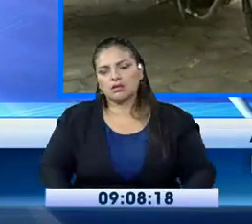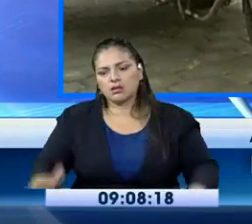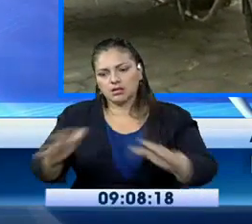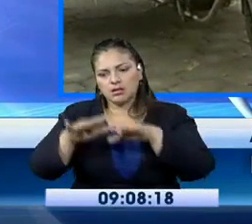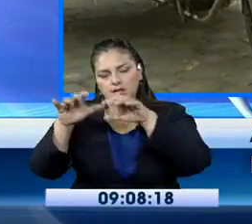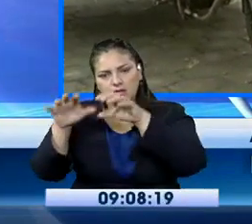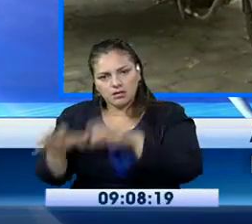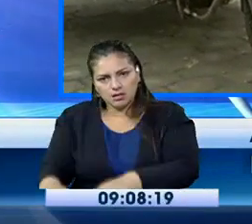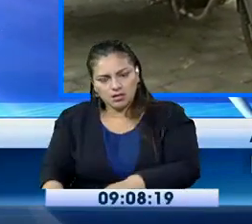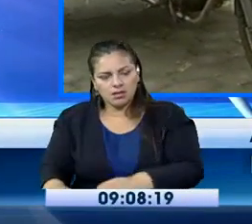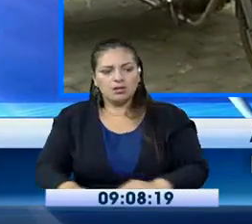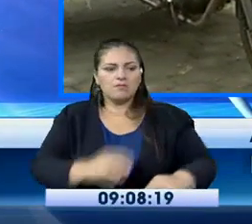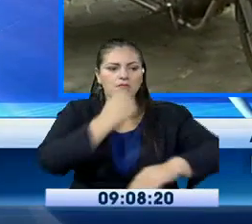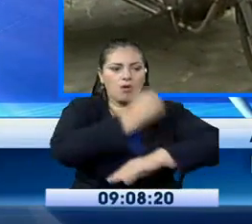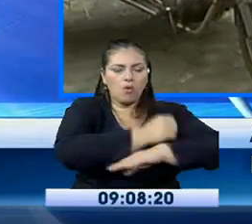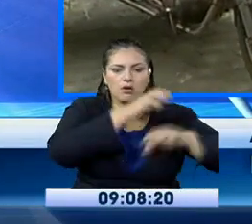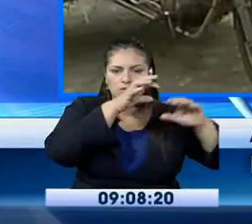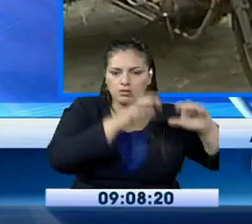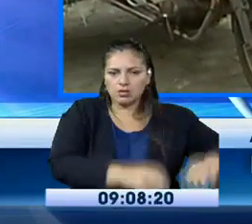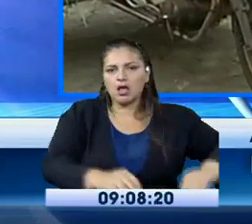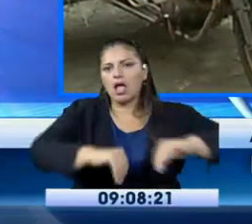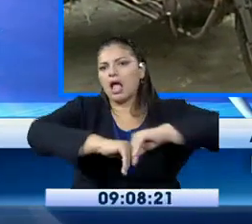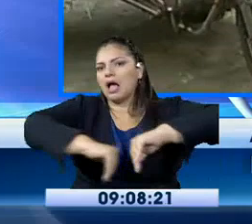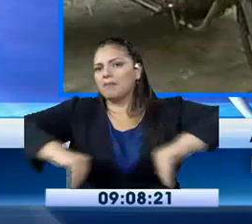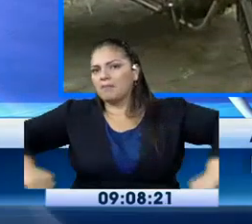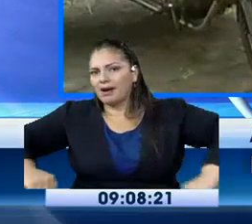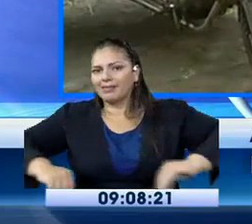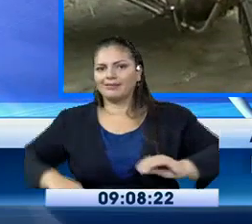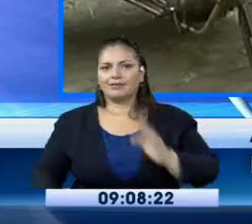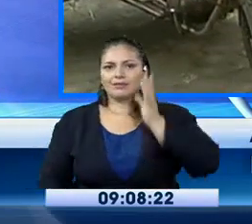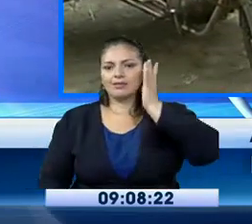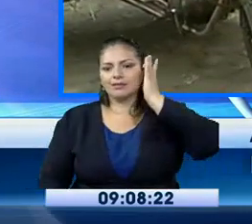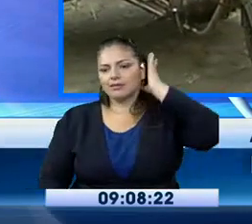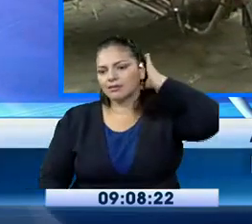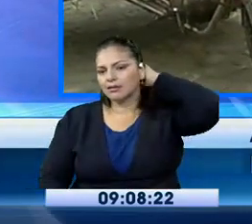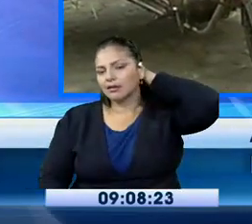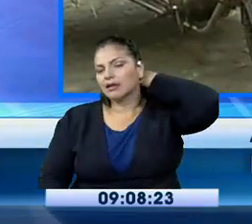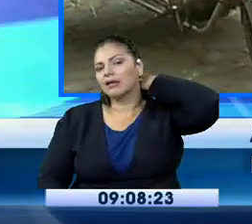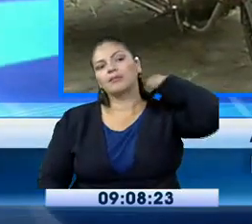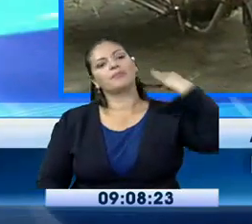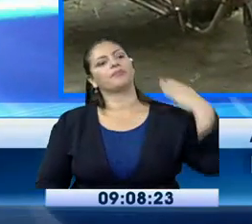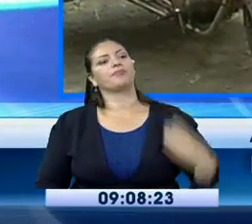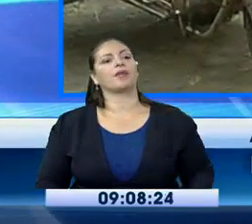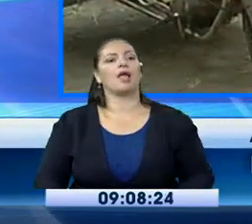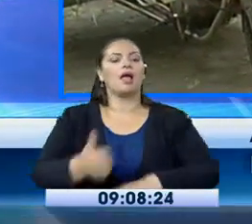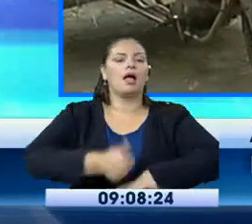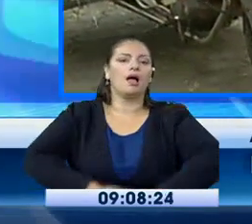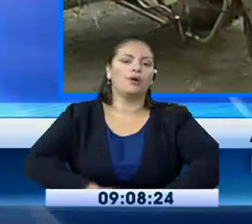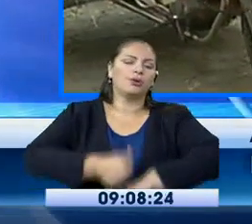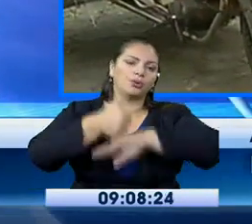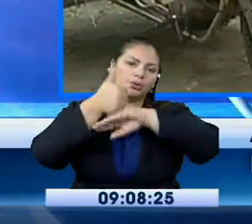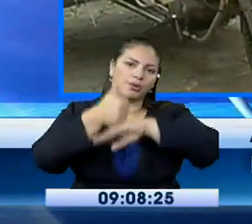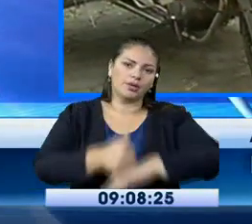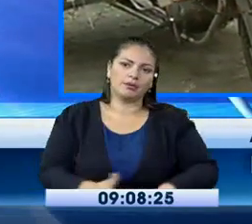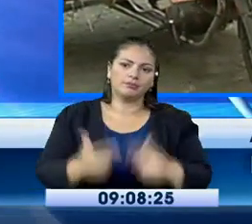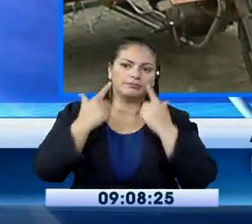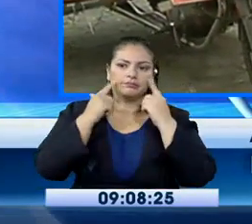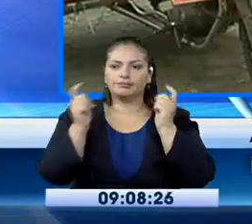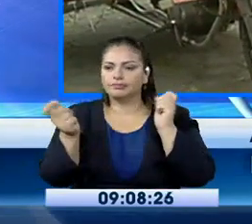Ahora depende de ellos también, Enrique, la colaboración para que la autoridad no tenga que, o los agentes de la autoridad no tengan que estarlos citando.